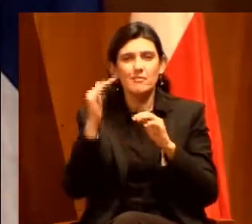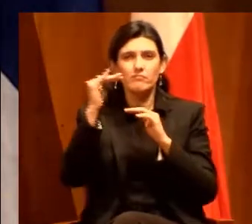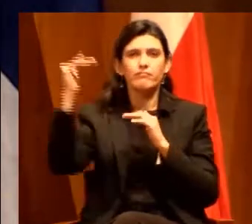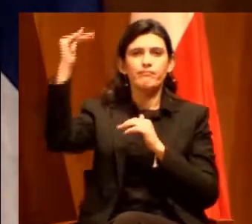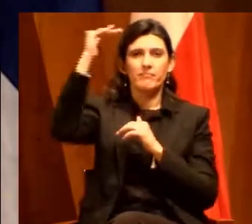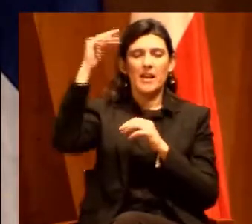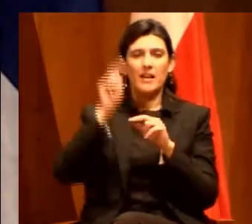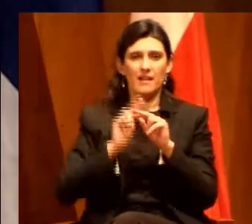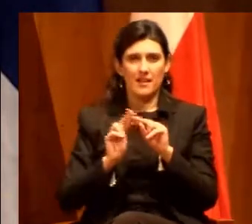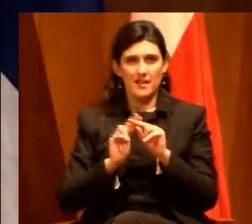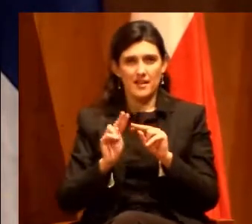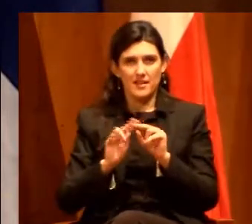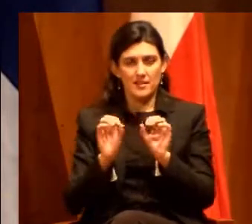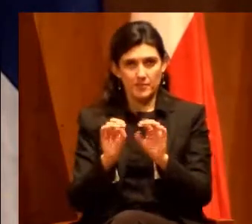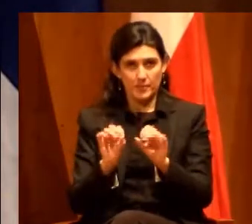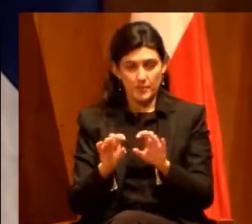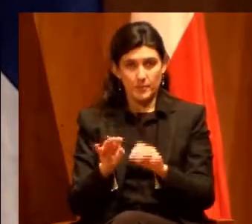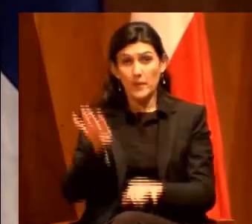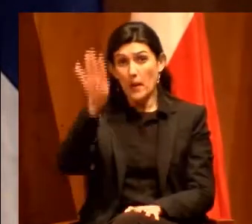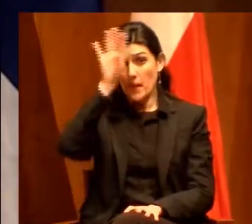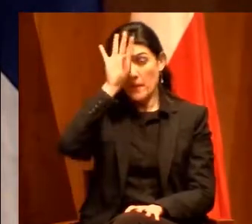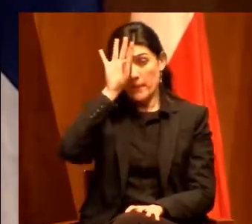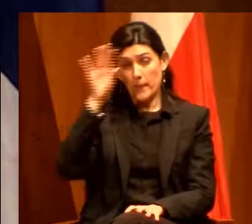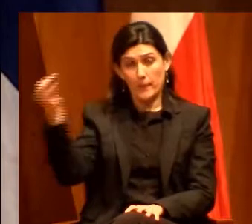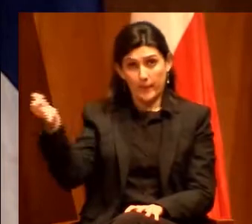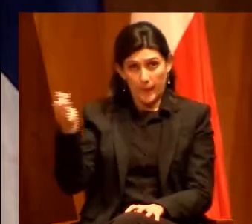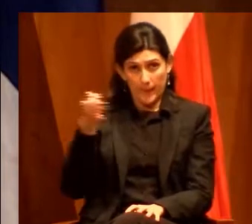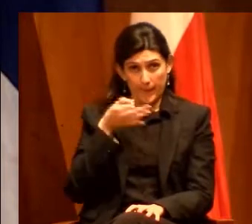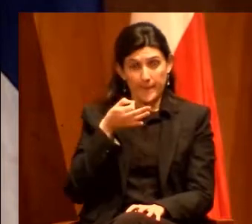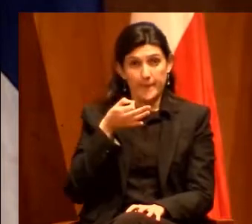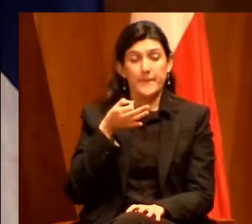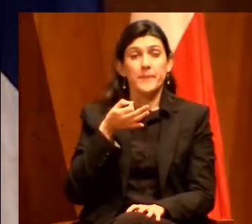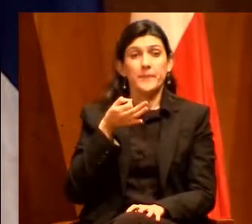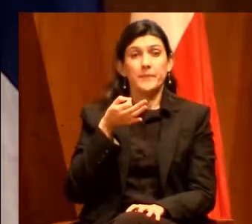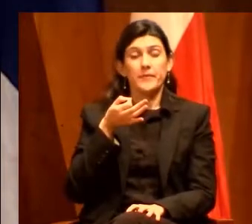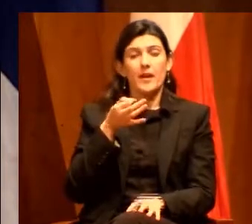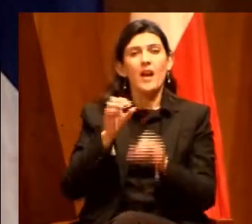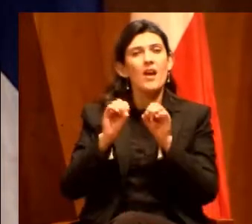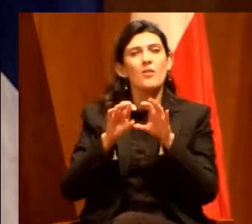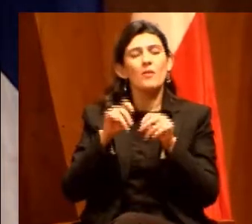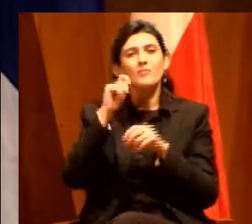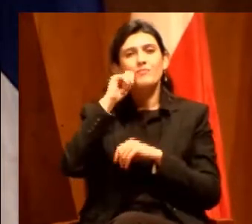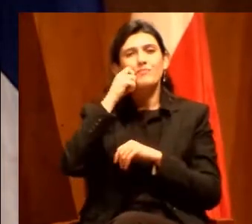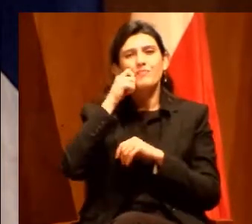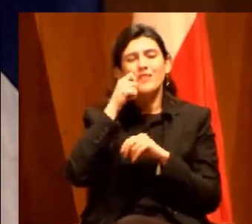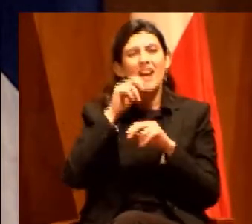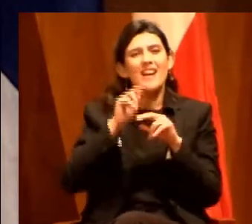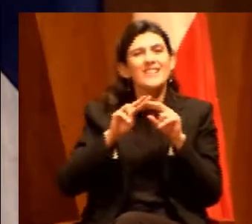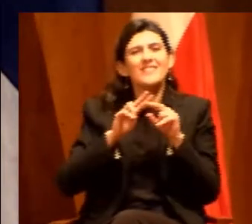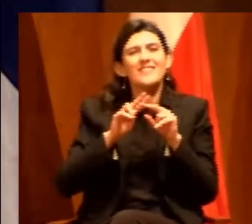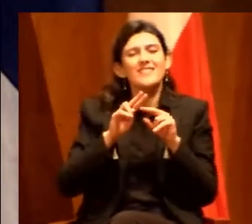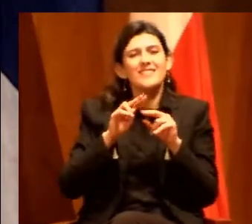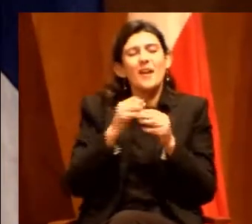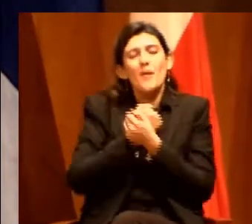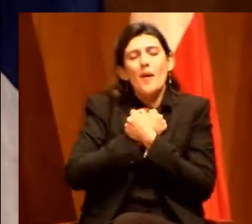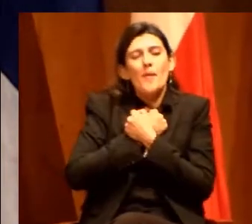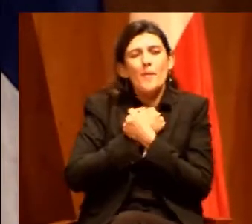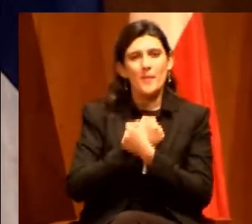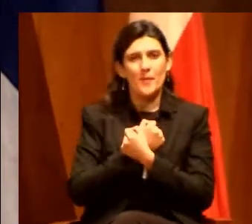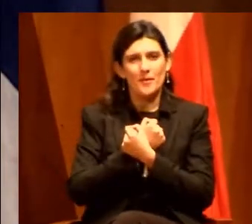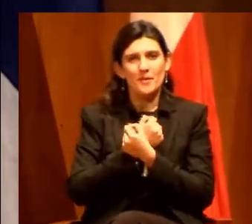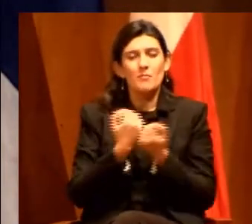formativo. El Papa Francisco nos ha dicho: educar es un acto de amor, es dar vida, y el amor